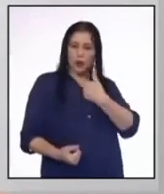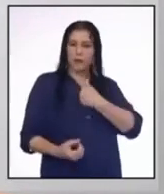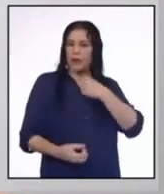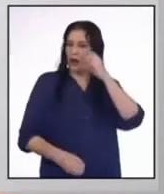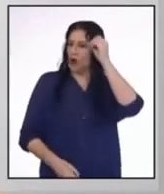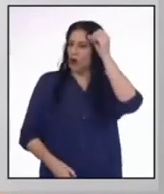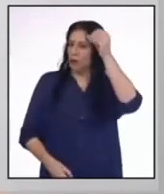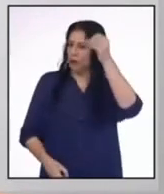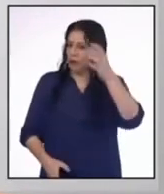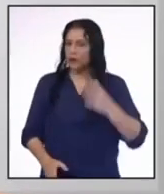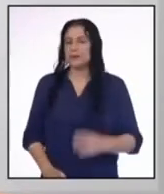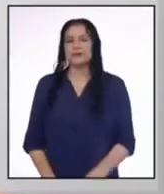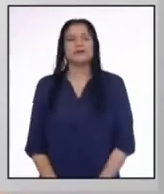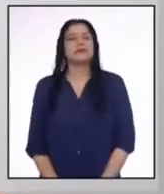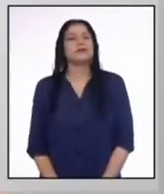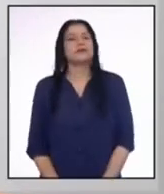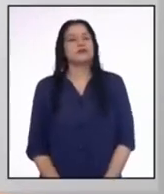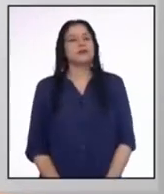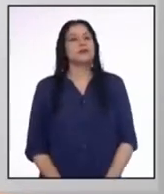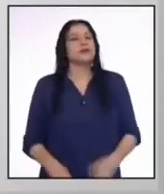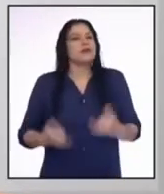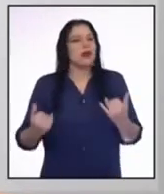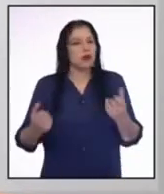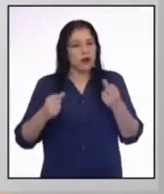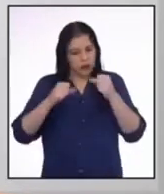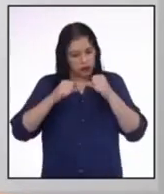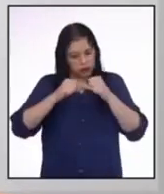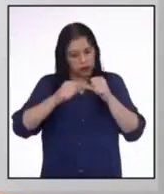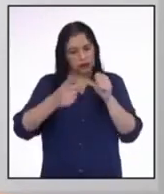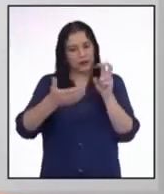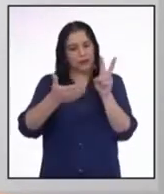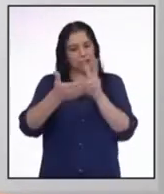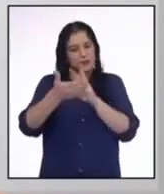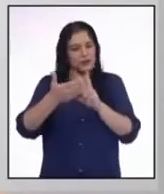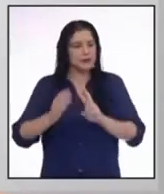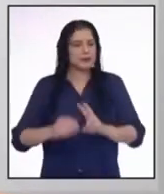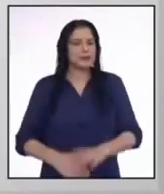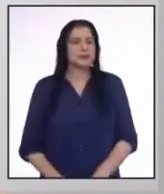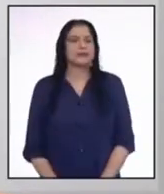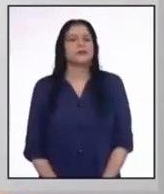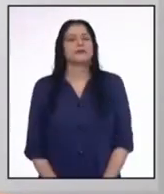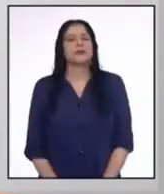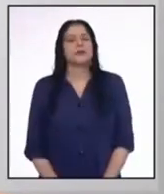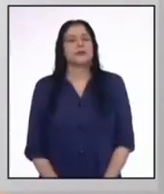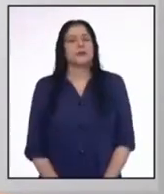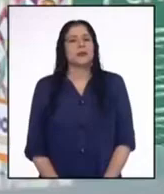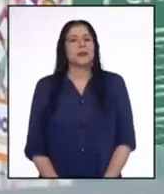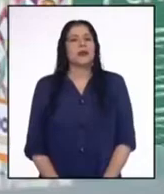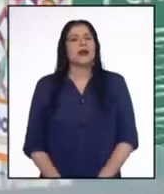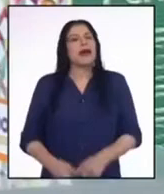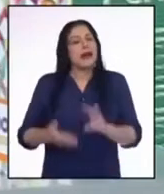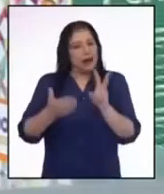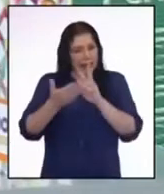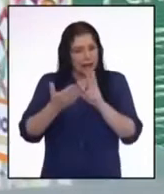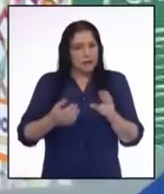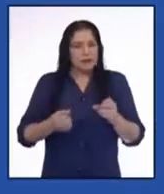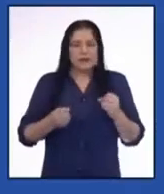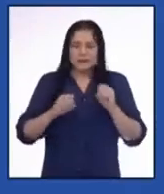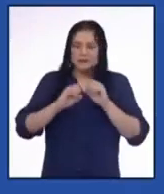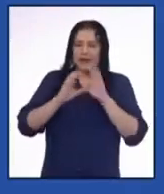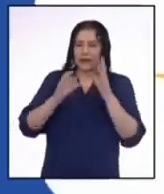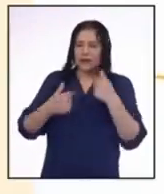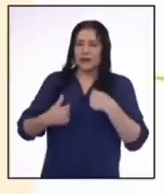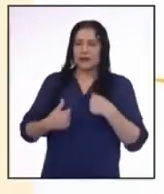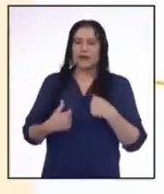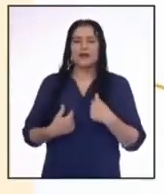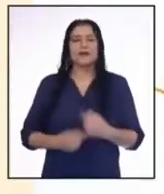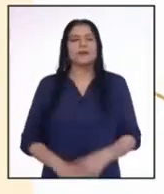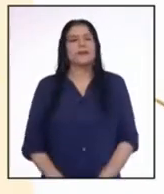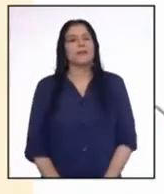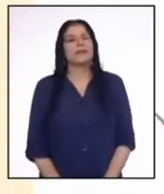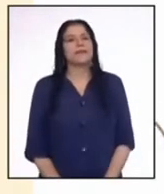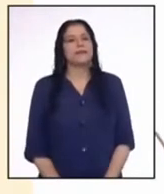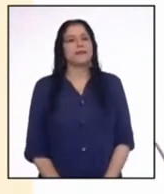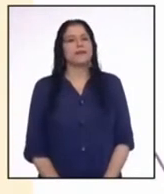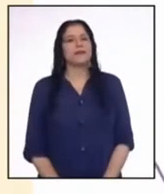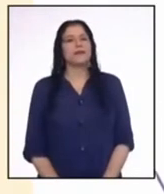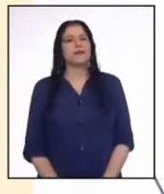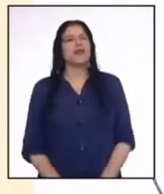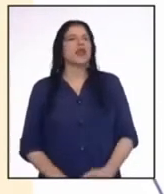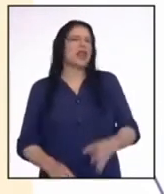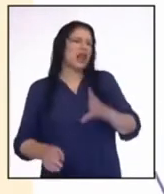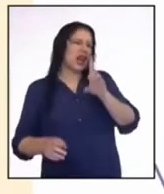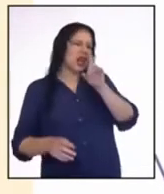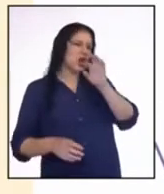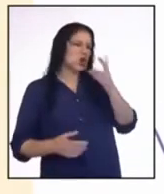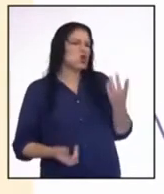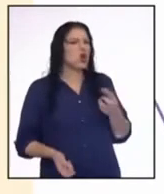propia opinión. Ahora sigamos con la siguiente. ¿Leemos? Claro, profesora. El doctor